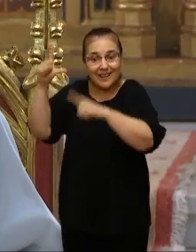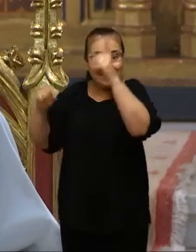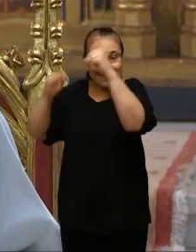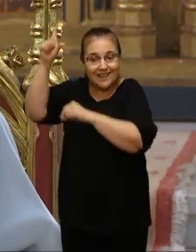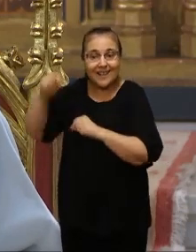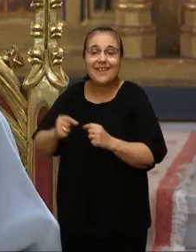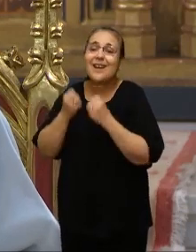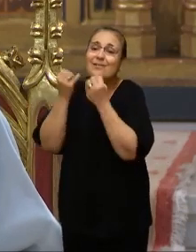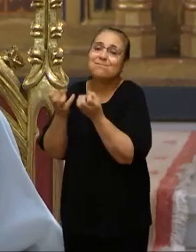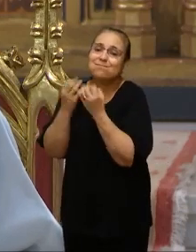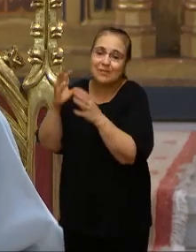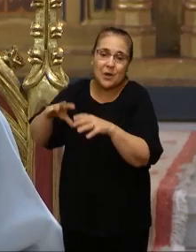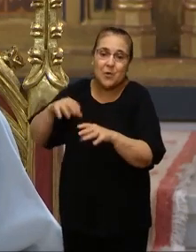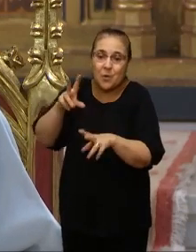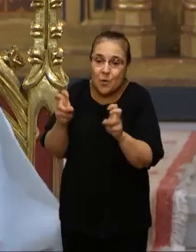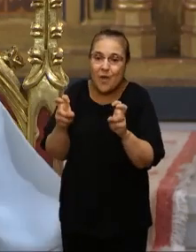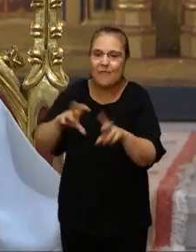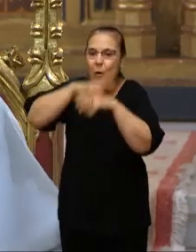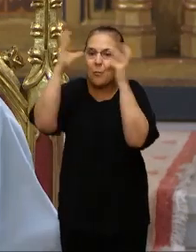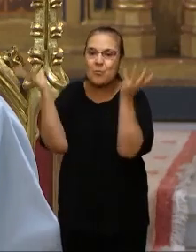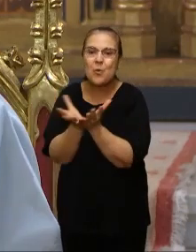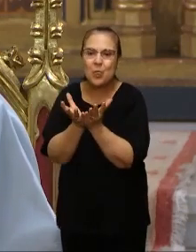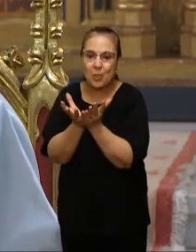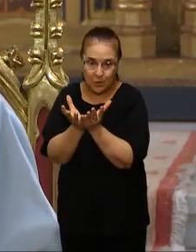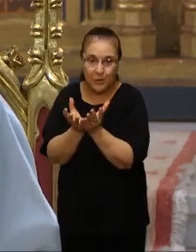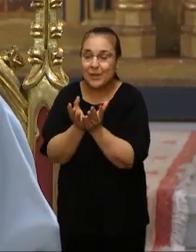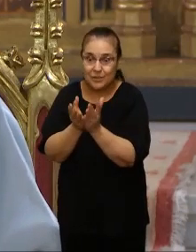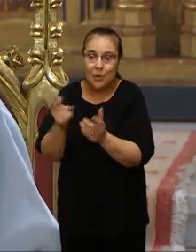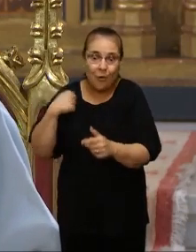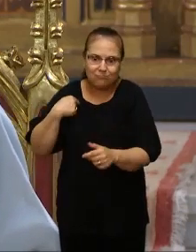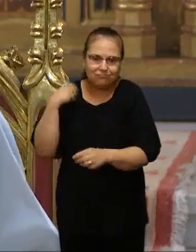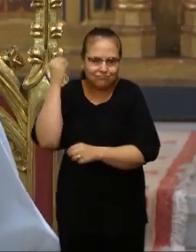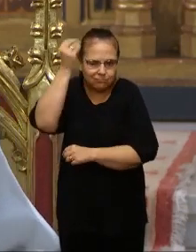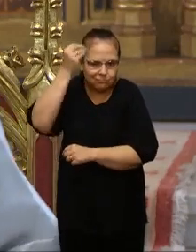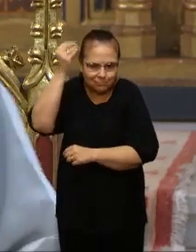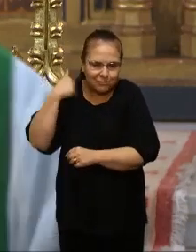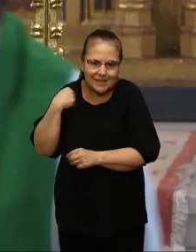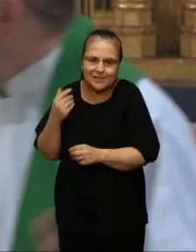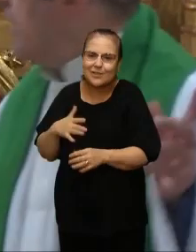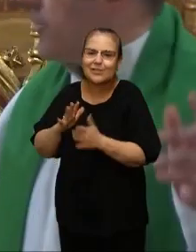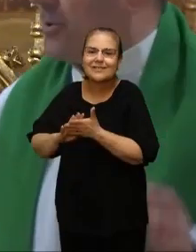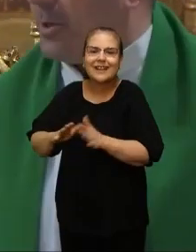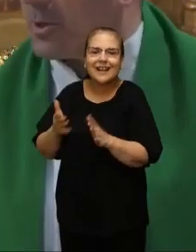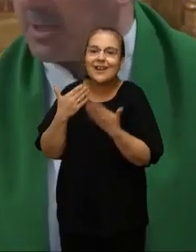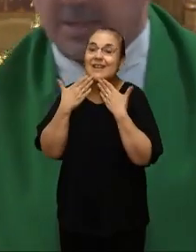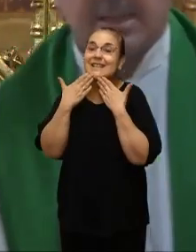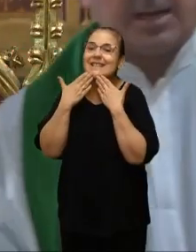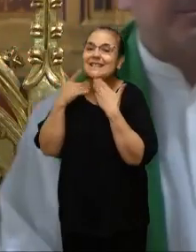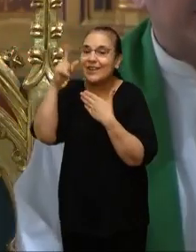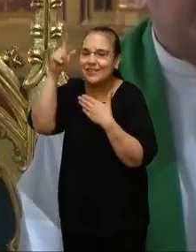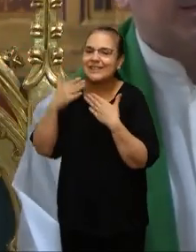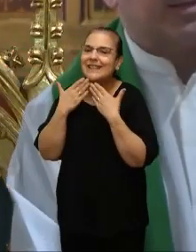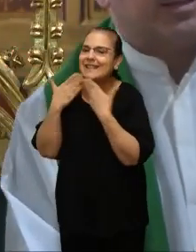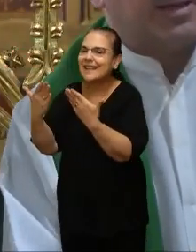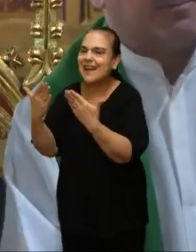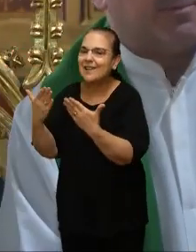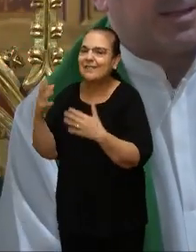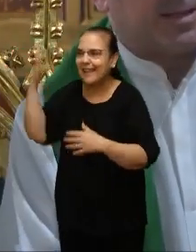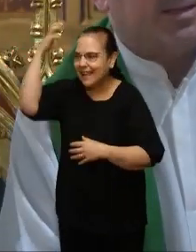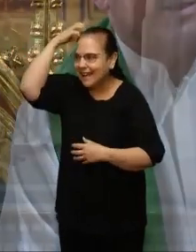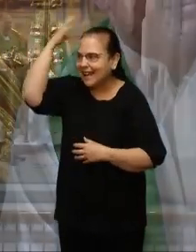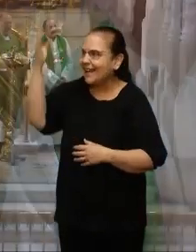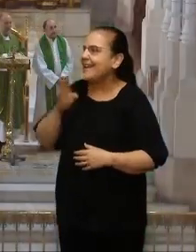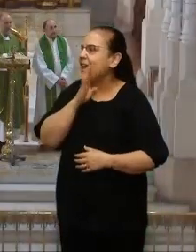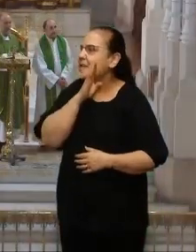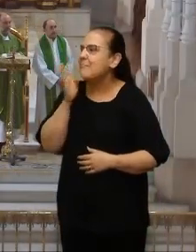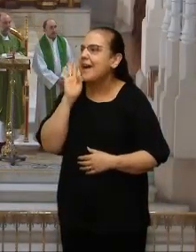la evangelización del Nuevo Mundo como Virgen del Pilar, pues yo creo que terminamos rezándole todos la salve. Dios te salve, Reina y